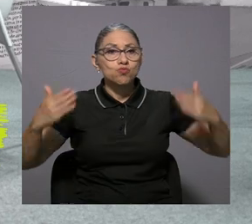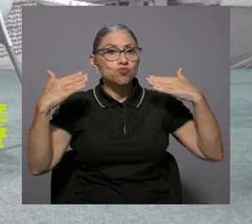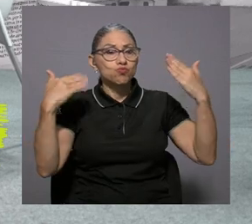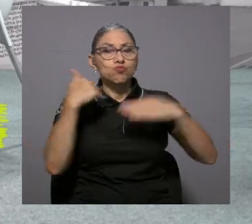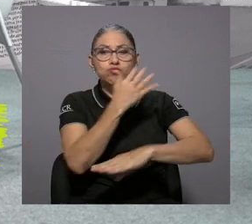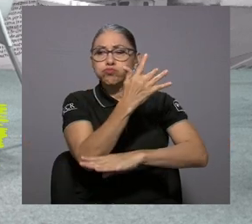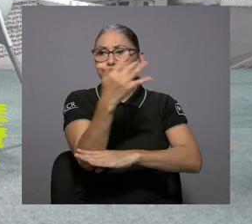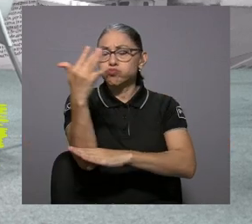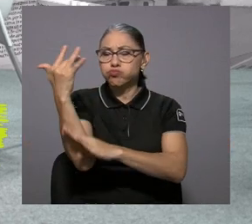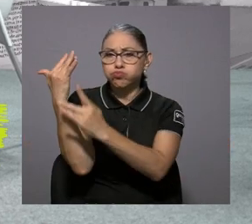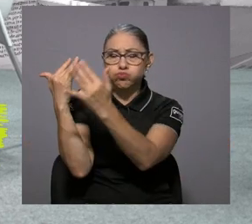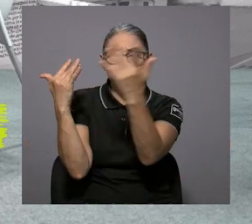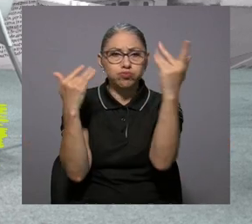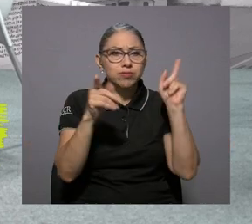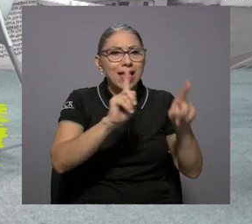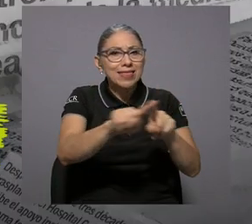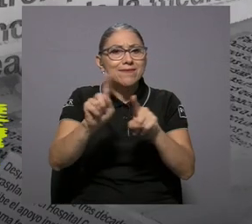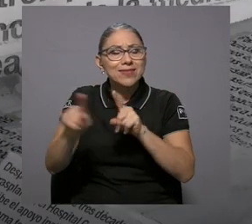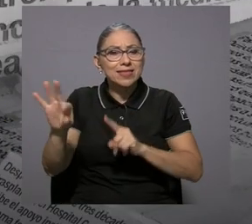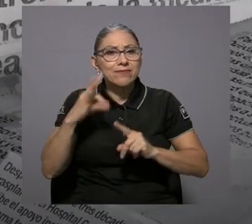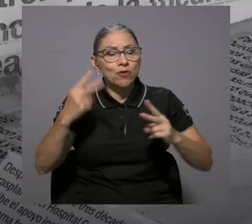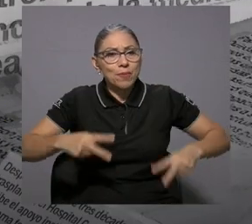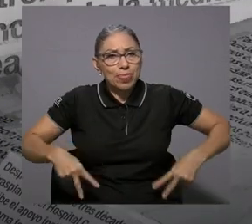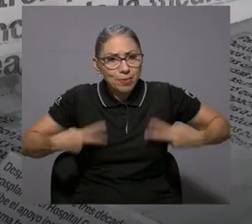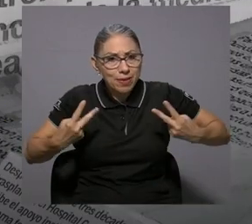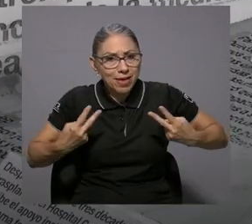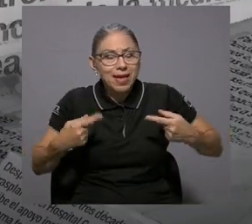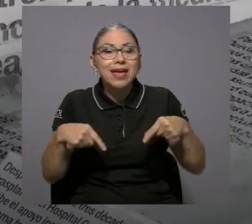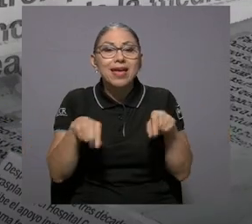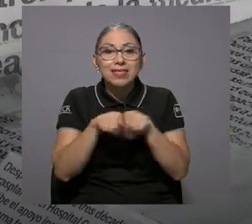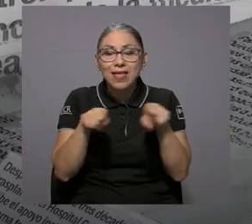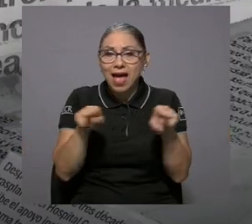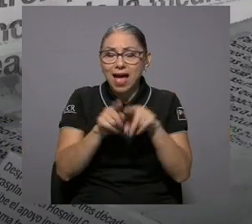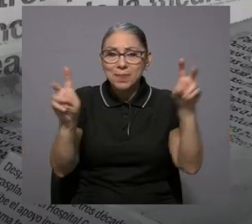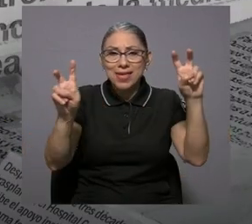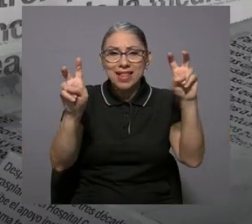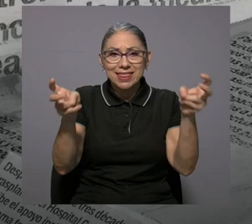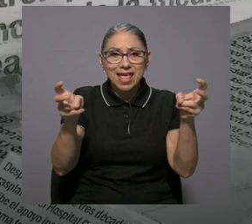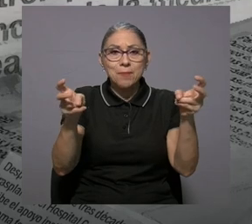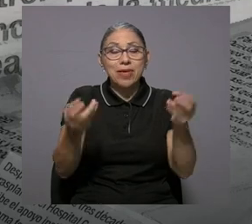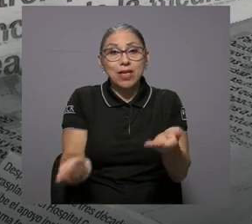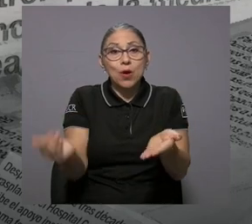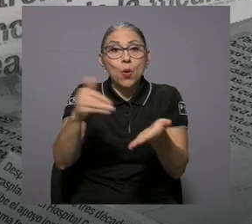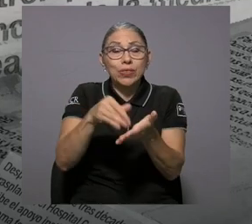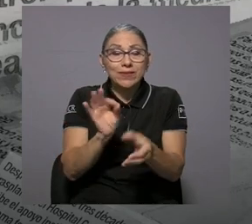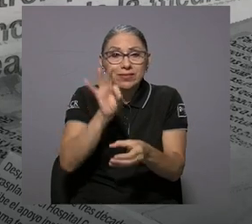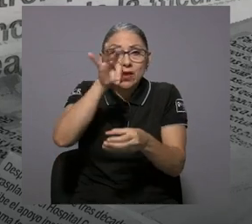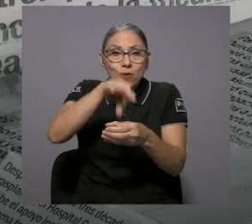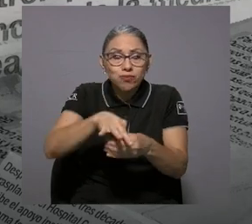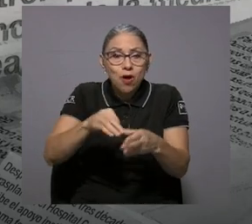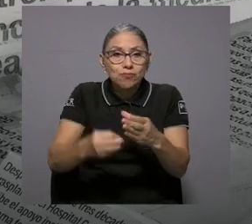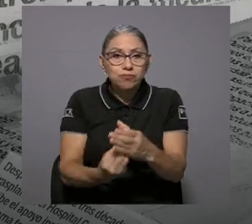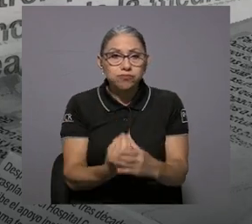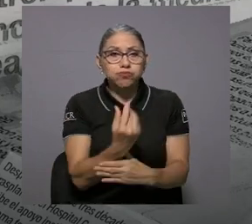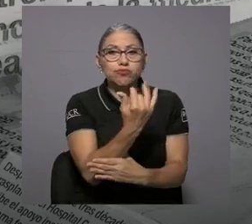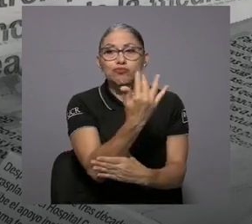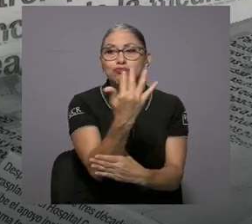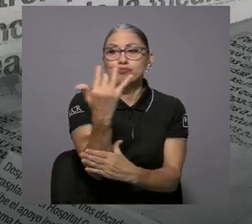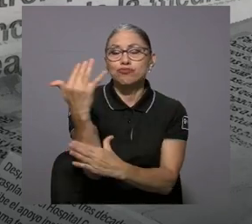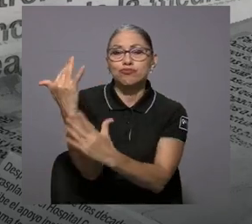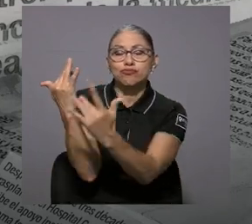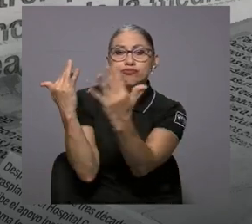preservación de la biodiversidad, también en el tema de la reforestación, y porque dentro de